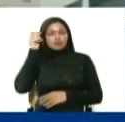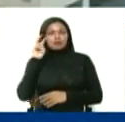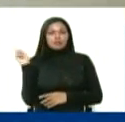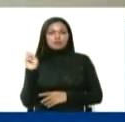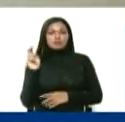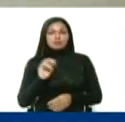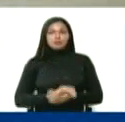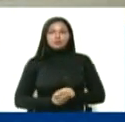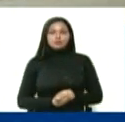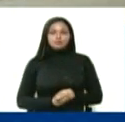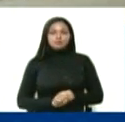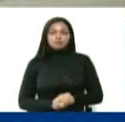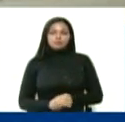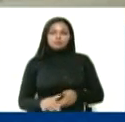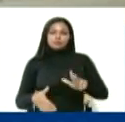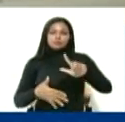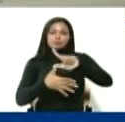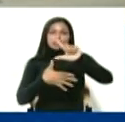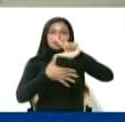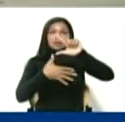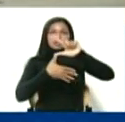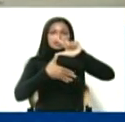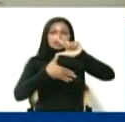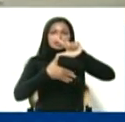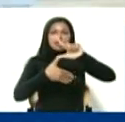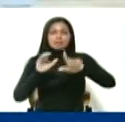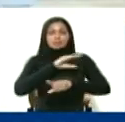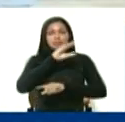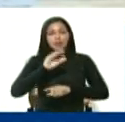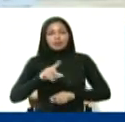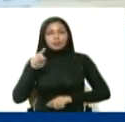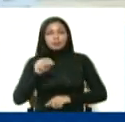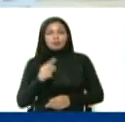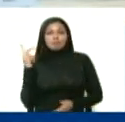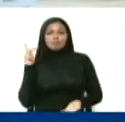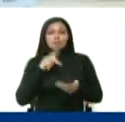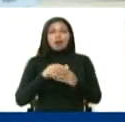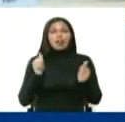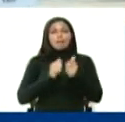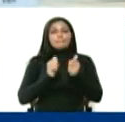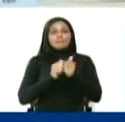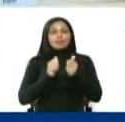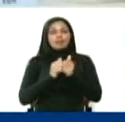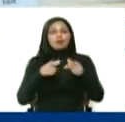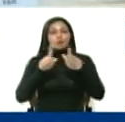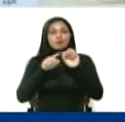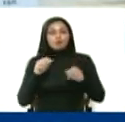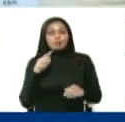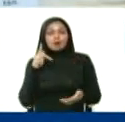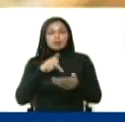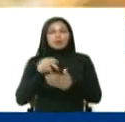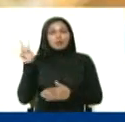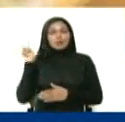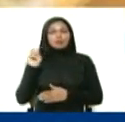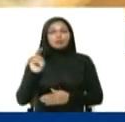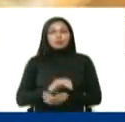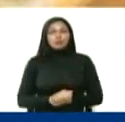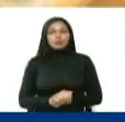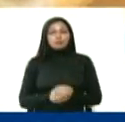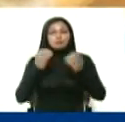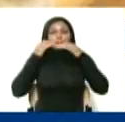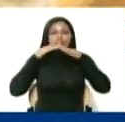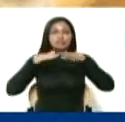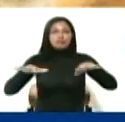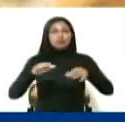Venezuela, de América Latina y del Caribe. Ha llegado la piedra cueca a Venezuela.